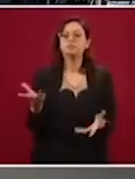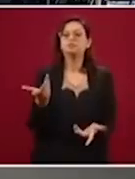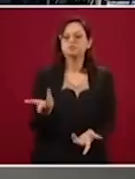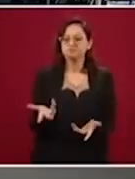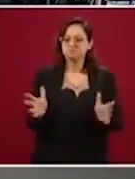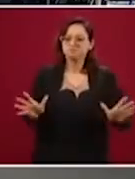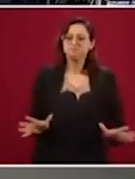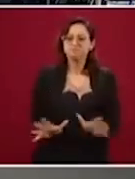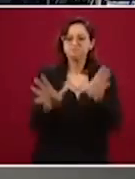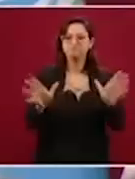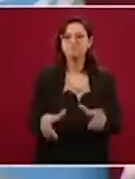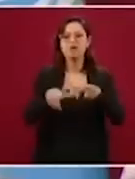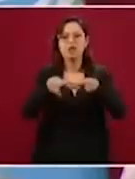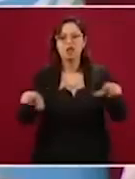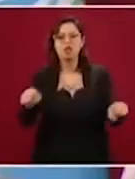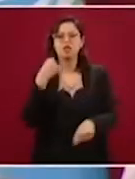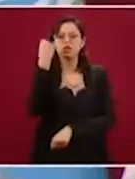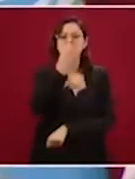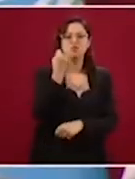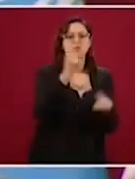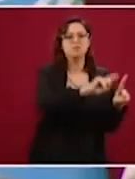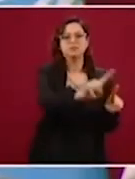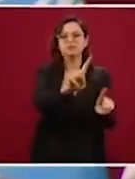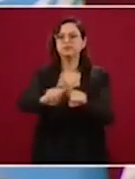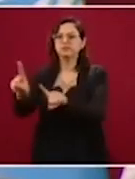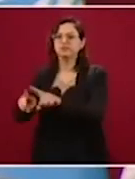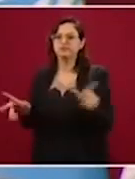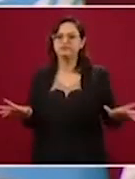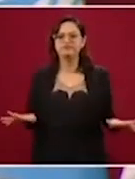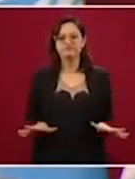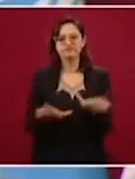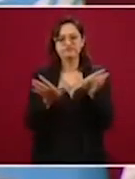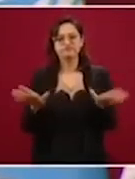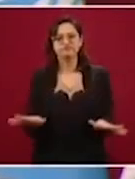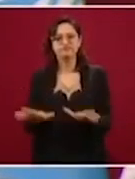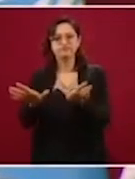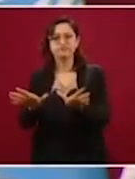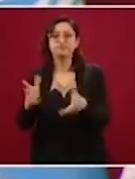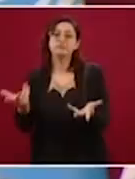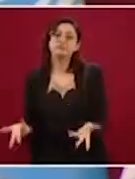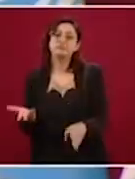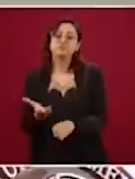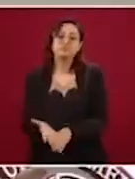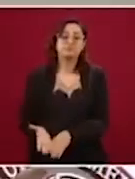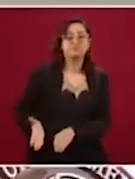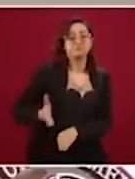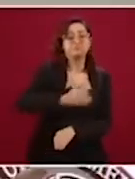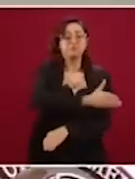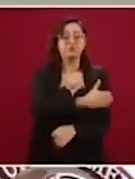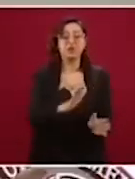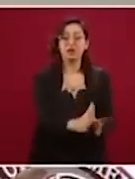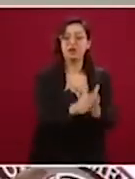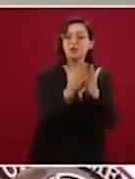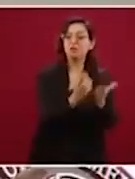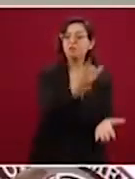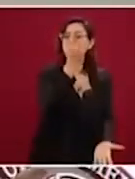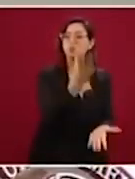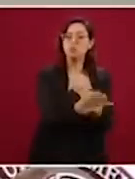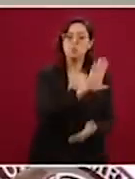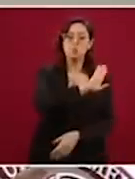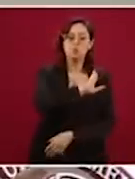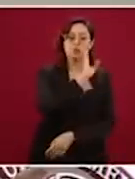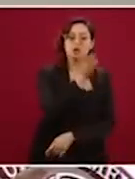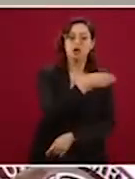diversidad lingüística hasta hace poco los libros solo hablaban español y ahora con la creación de